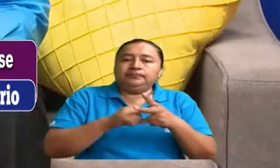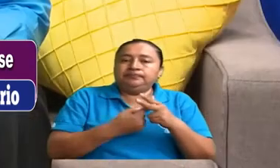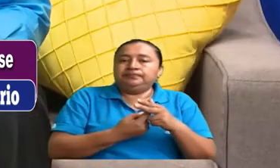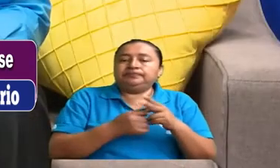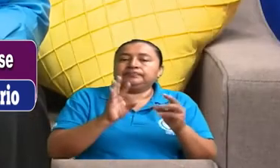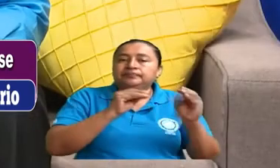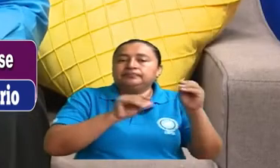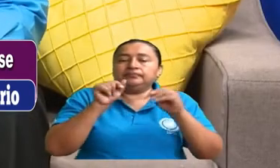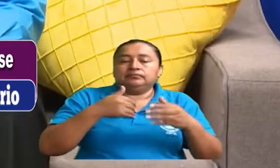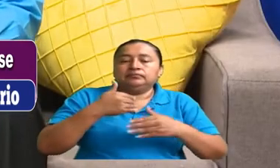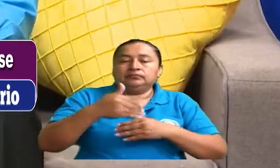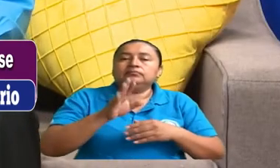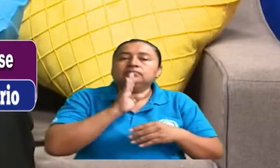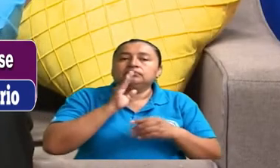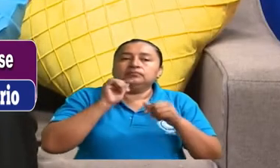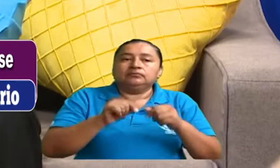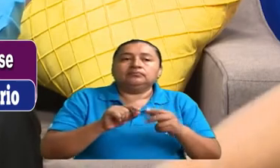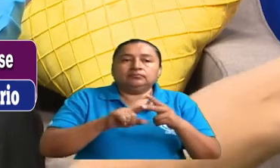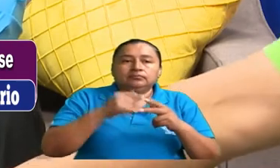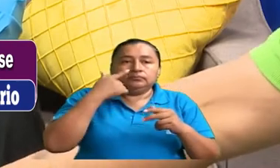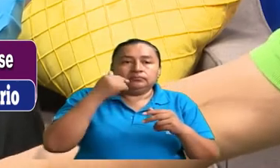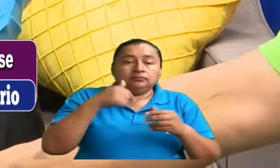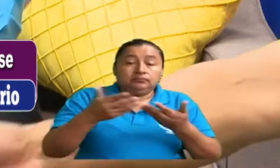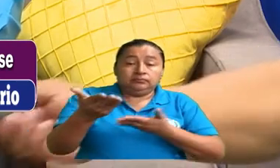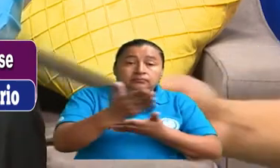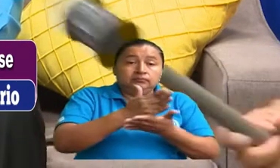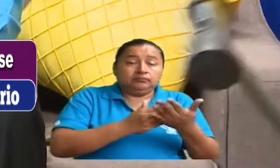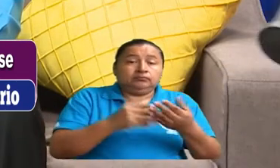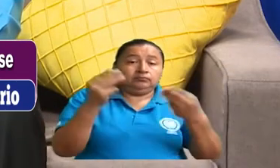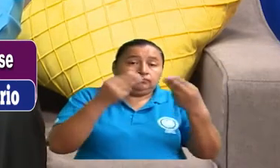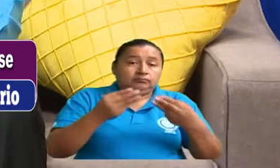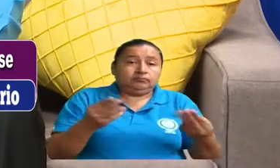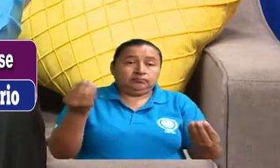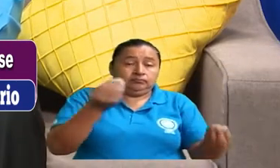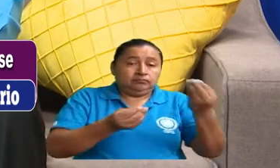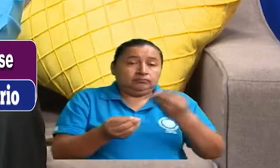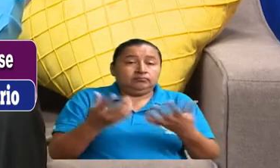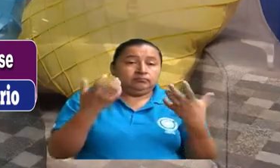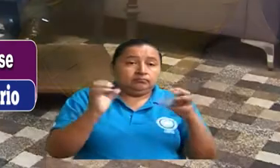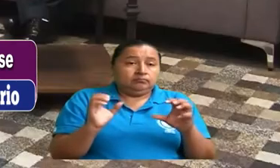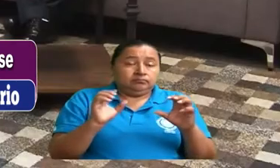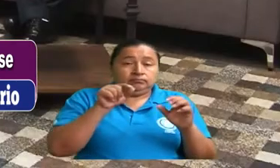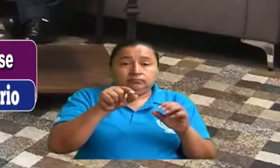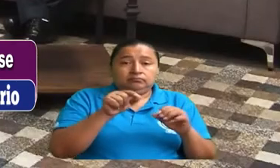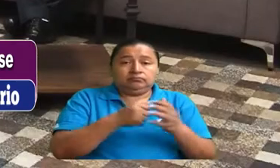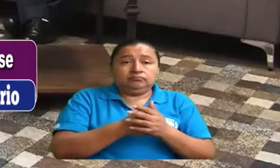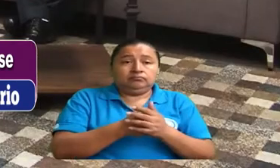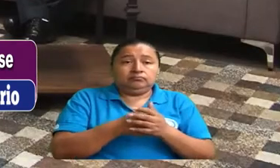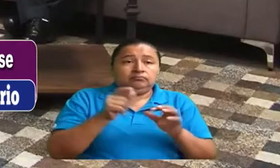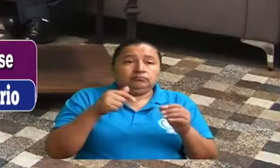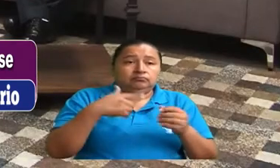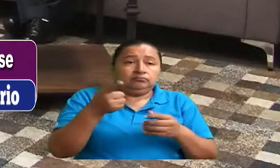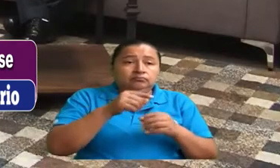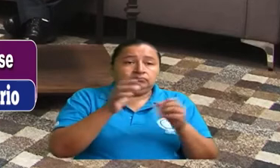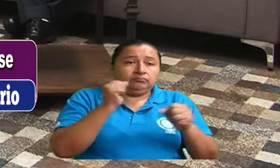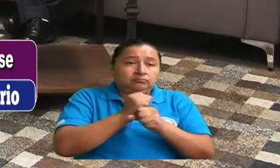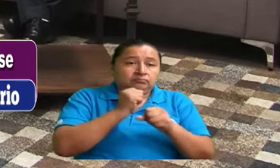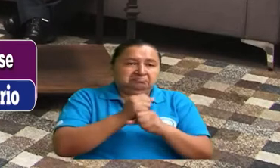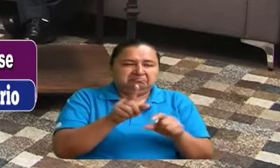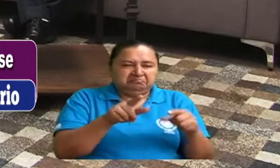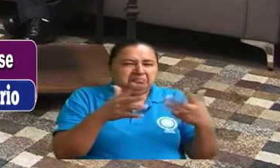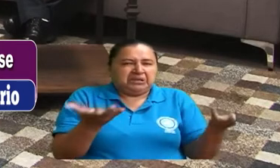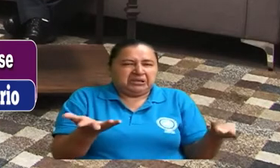de ese proceso que usted habla. Acá con nosotros usted nos trajo algunos objetos, bueno, no sé cuáles son su función, pero usted